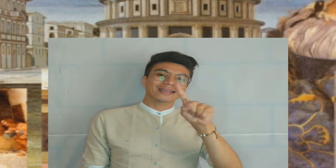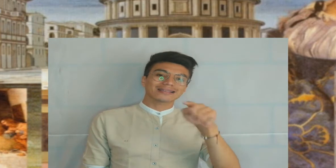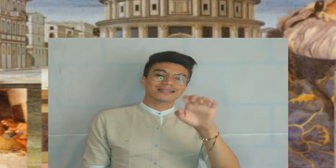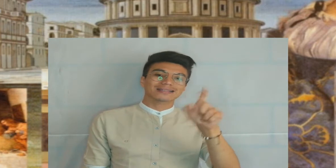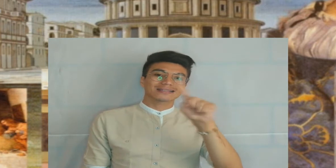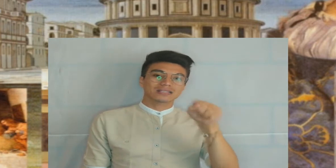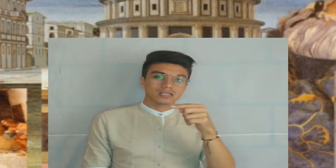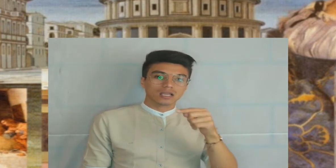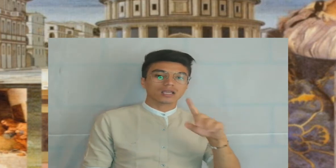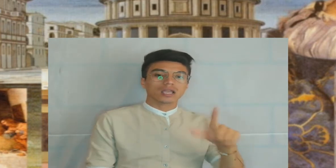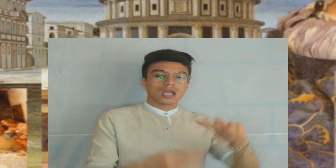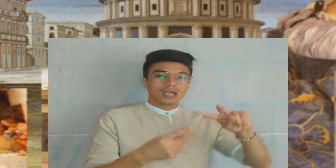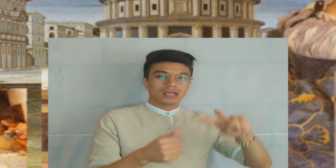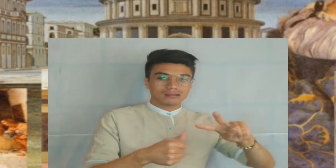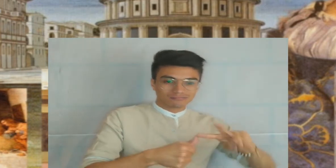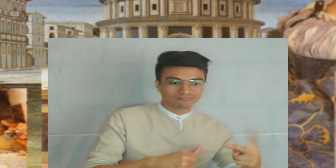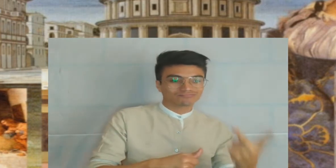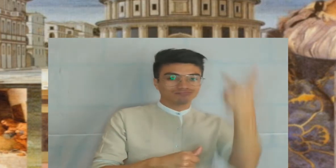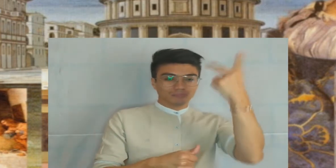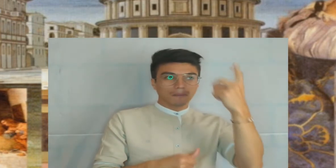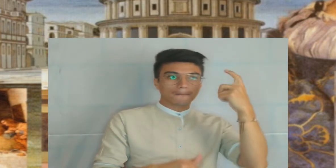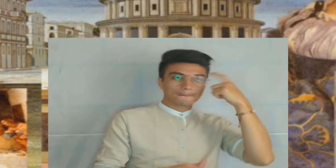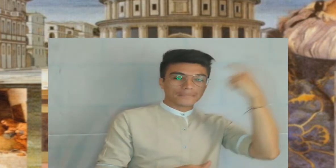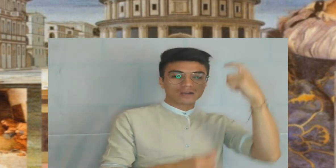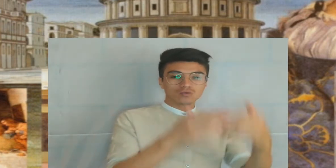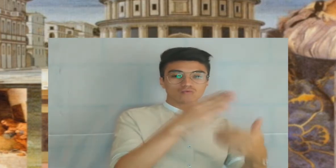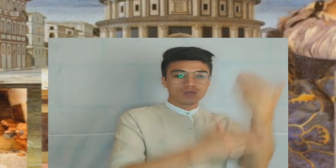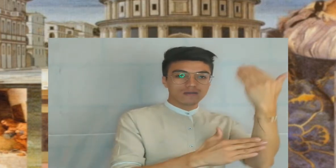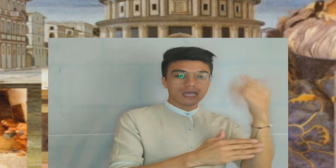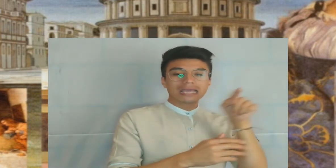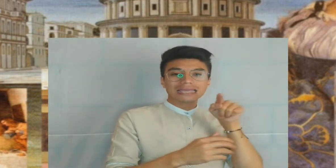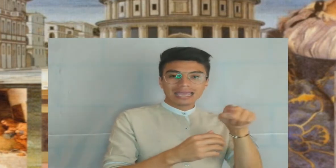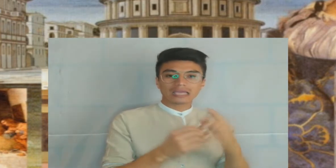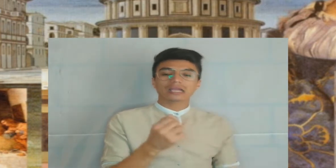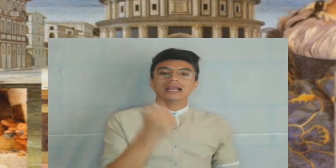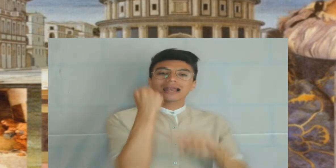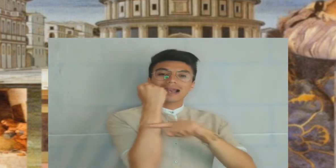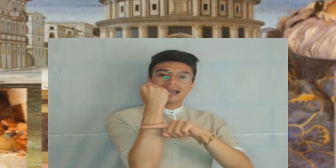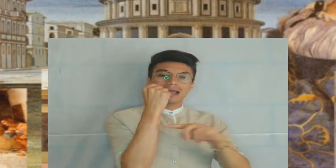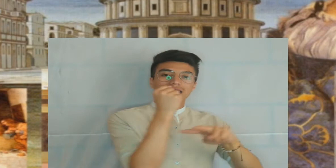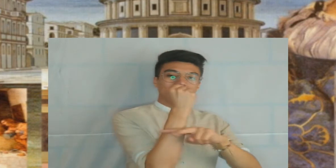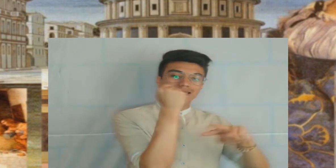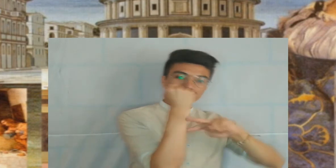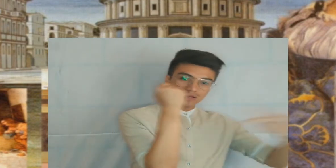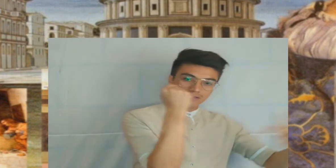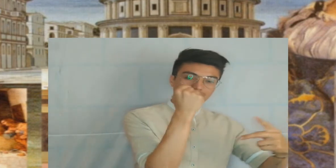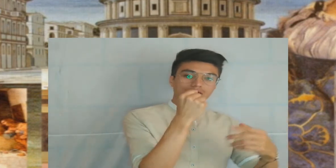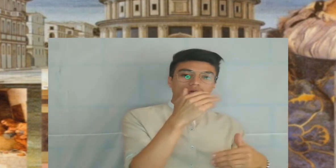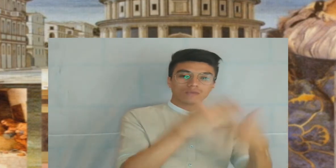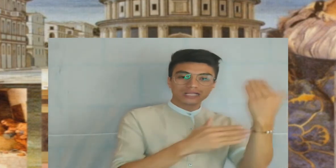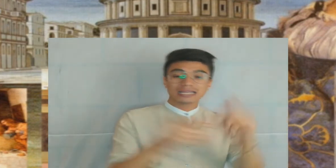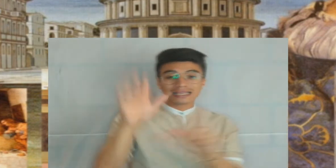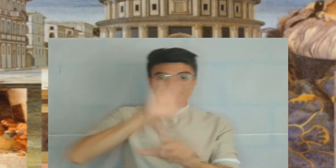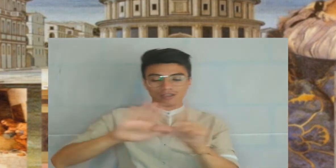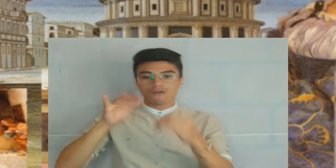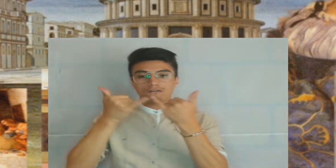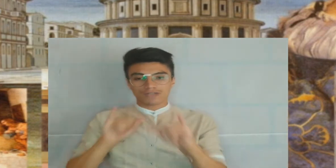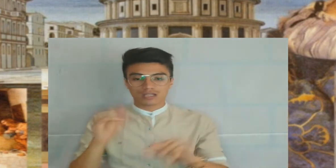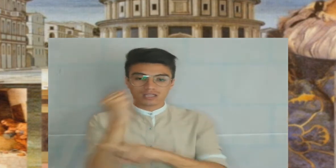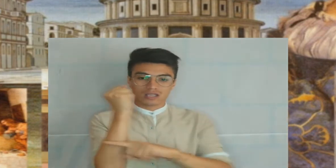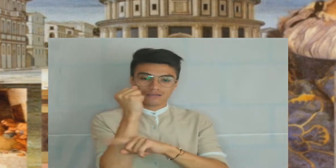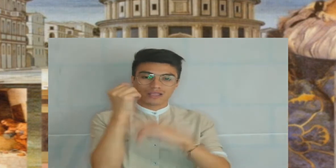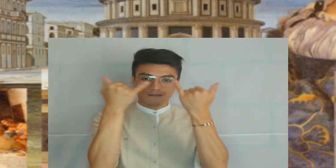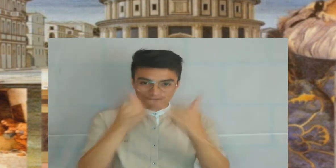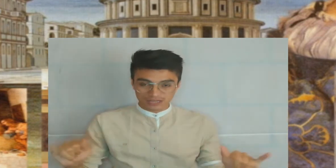del Renacimiento, con la que podríamos considerar da comienzo la Edad Moderna y termina este vídeo. ¿Te ha gustado? Deja